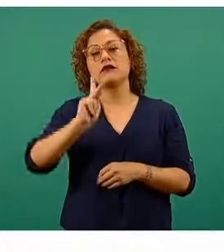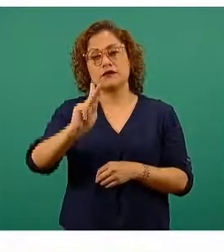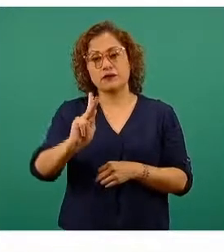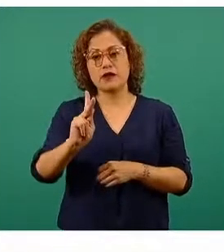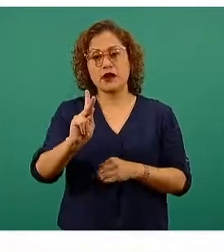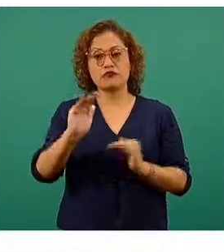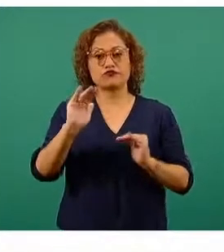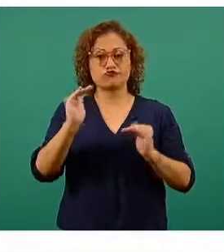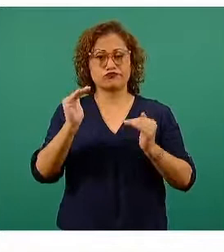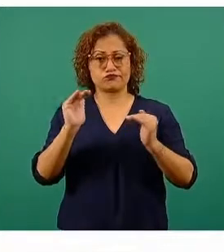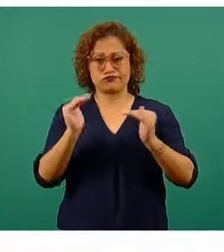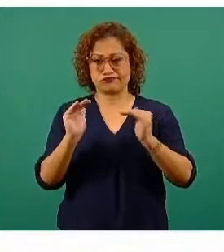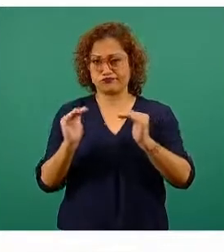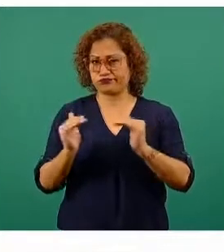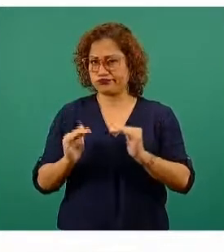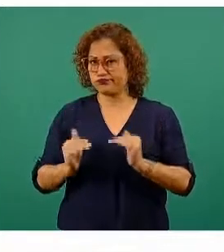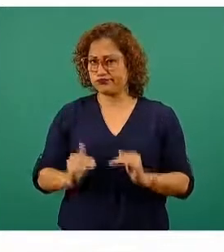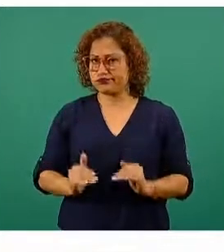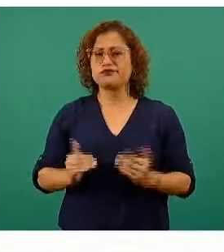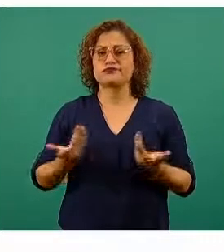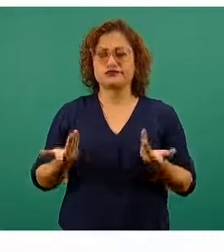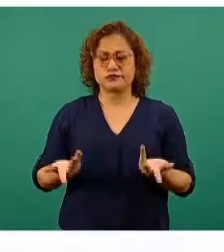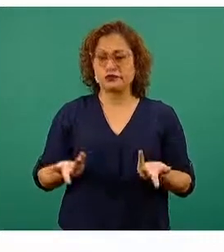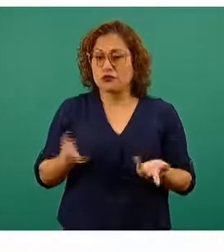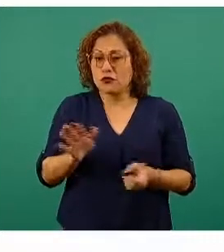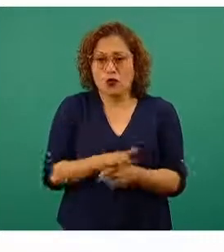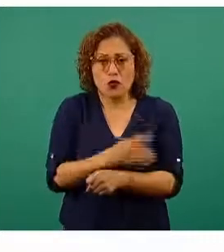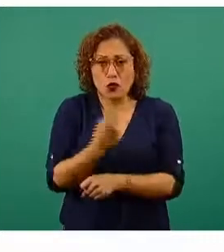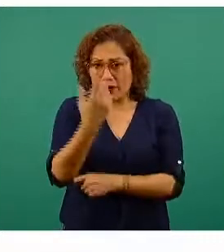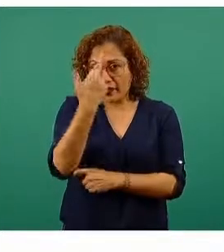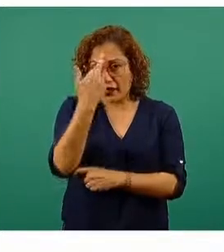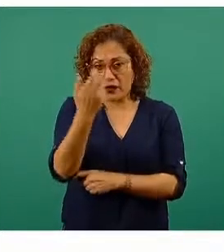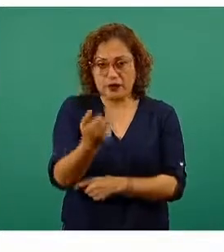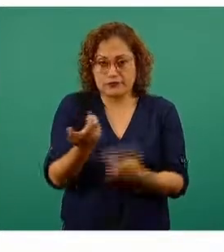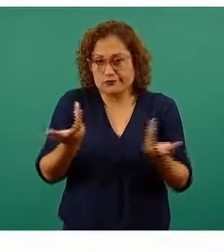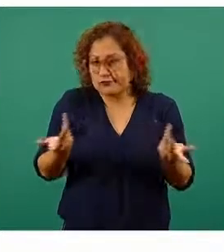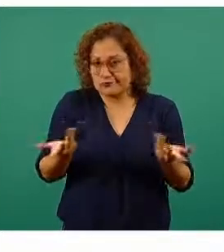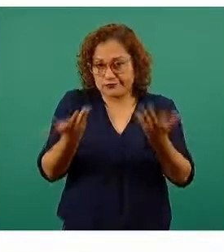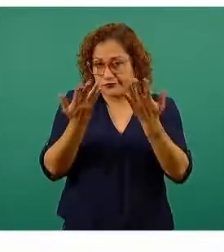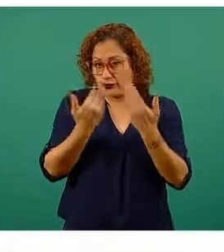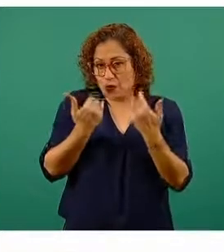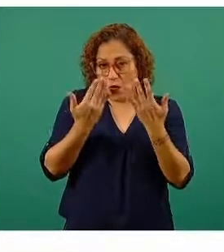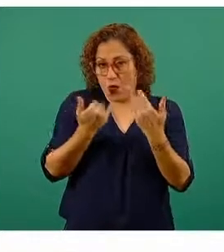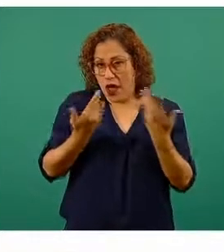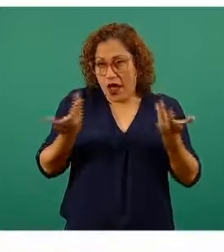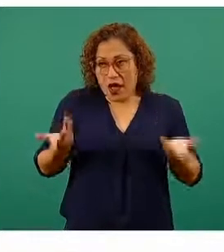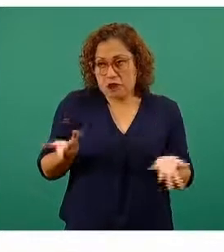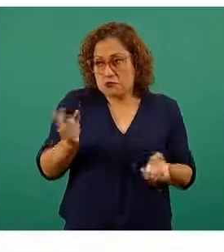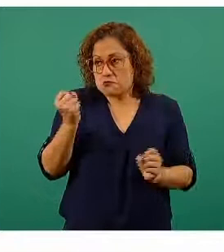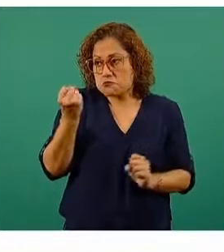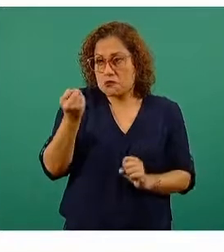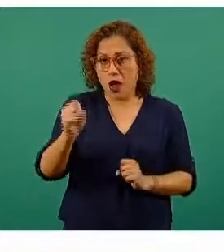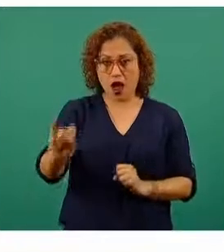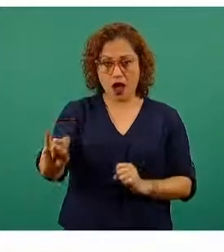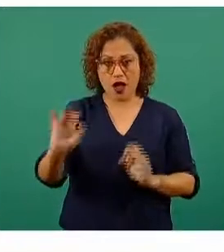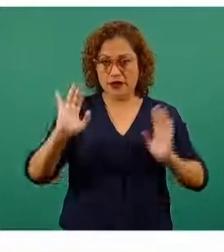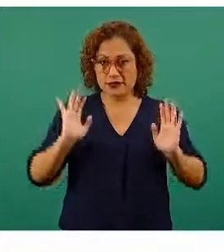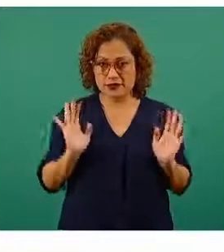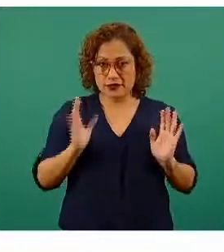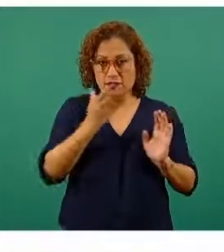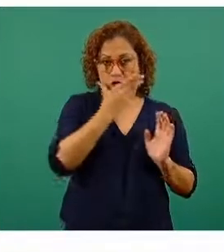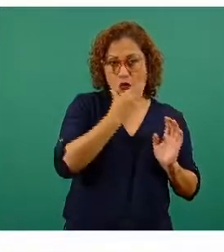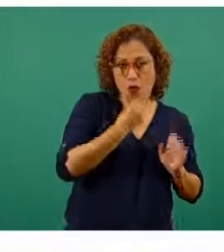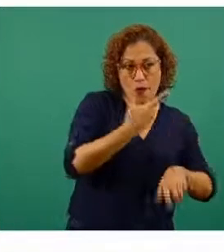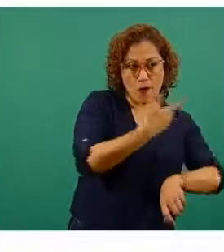se ha ido reduciendo. No hay una explicación específica para esa diferencia, es simplemente una variación en